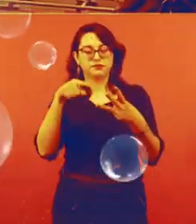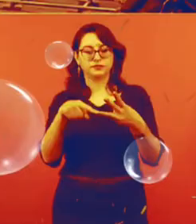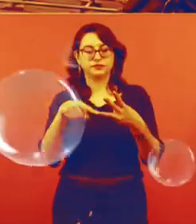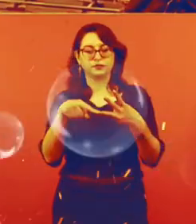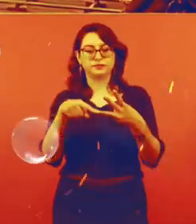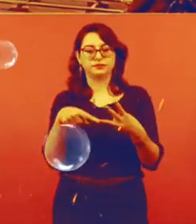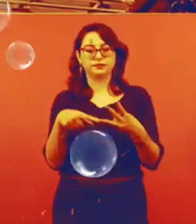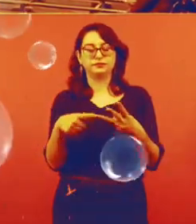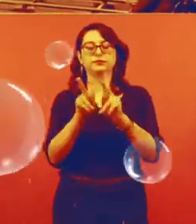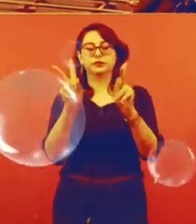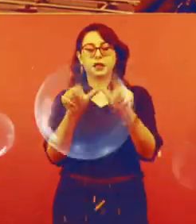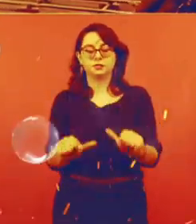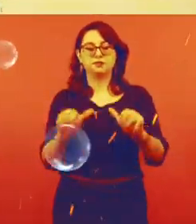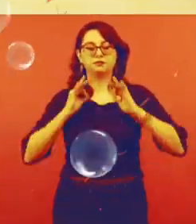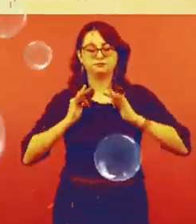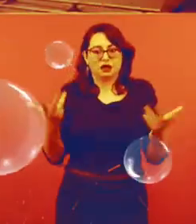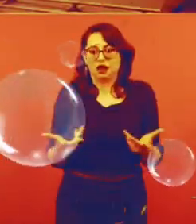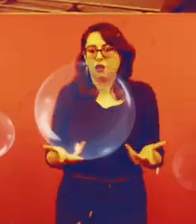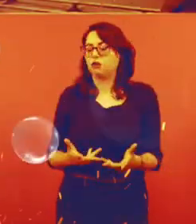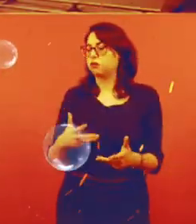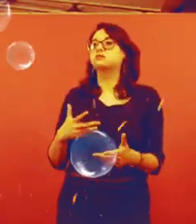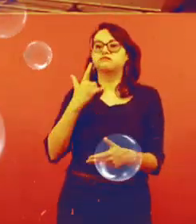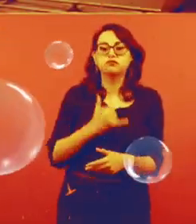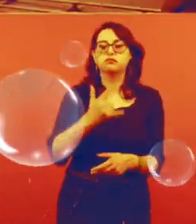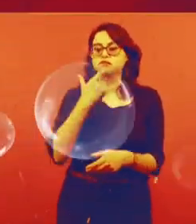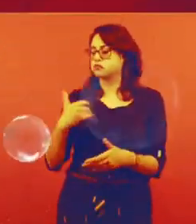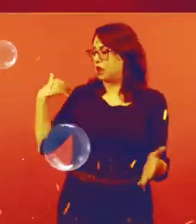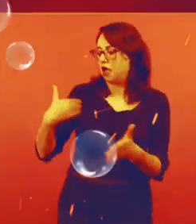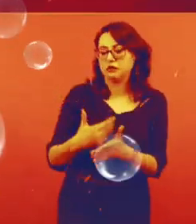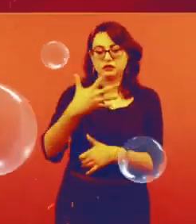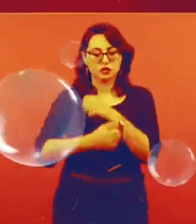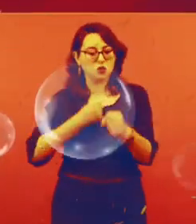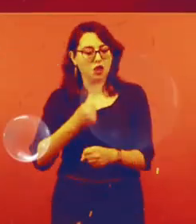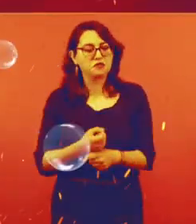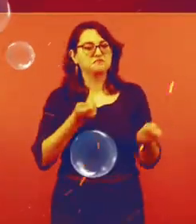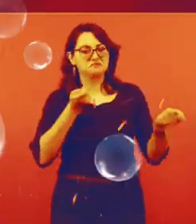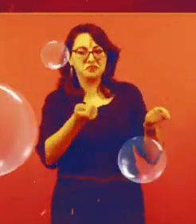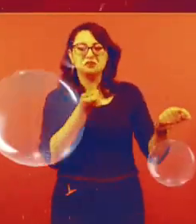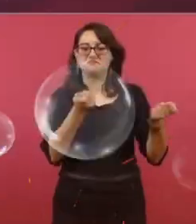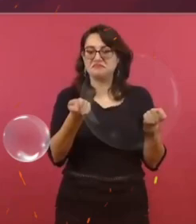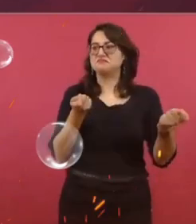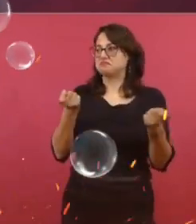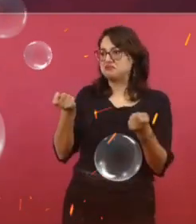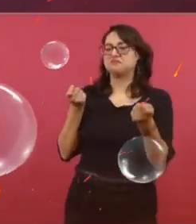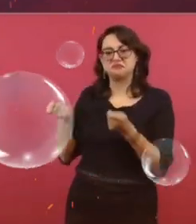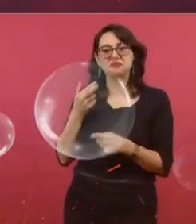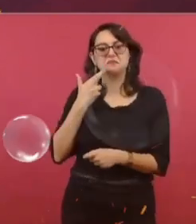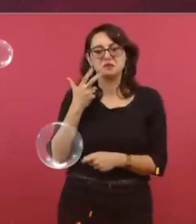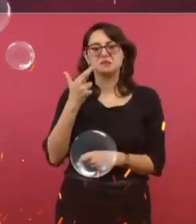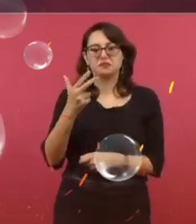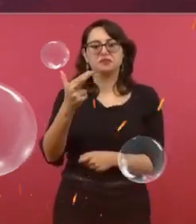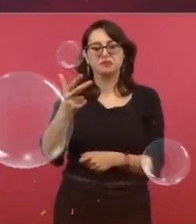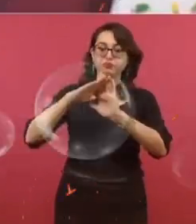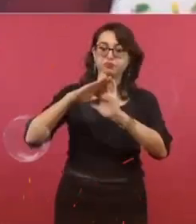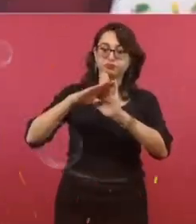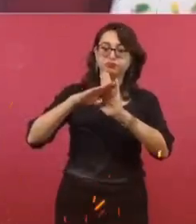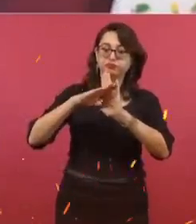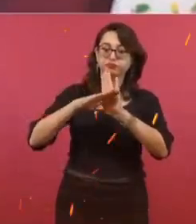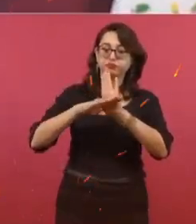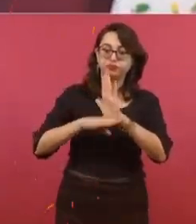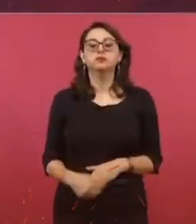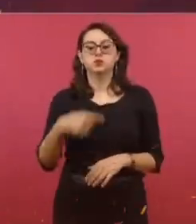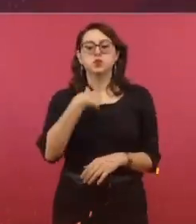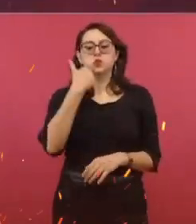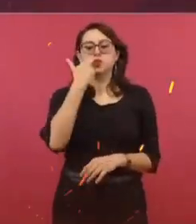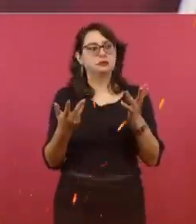avanzando en garantizar la paz y la tranquilidad en nuestro país. Nunca se ha desbordado la violencia desde que estamos. Desde que llegamos, se contuvo. ¿Y por qué